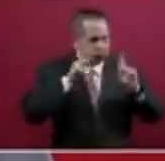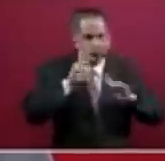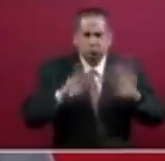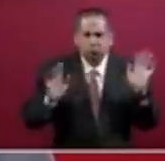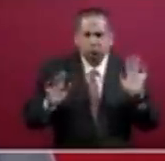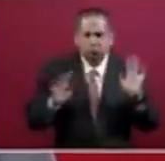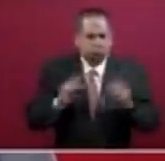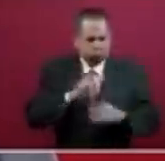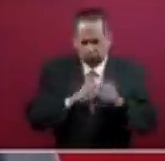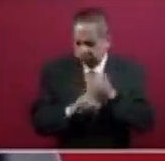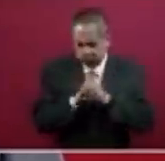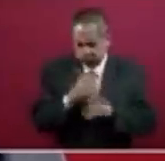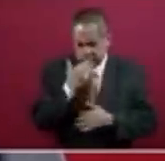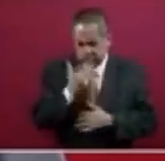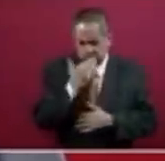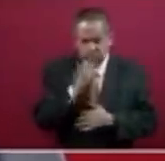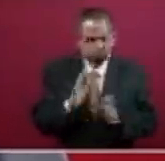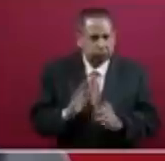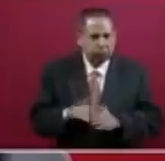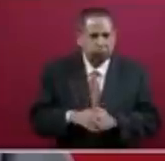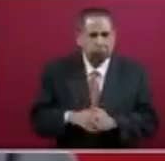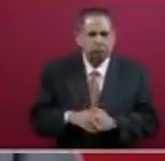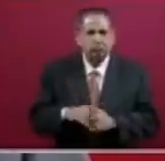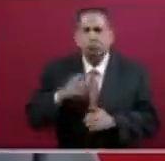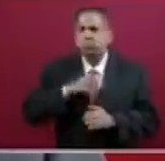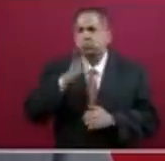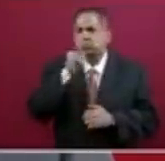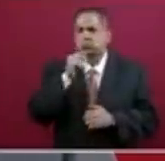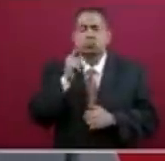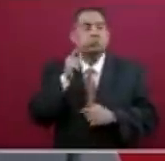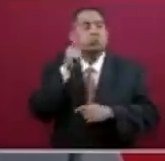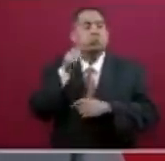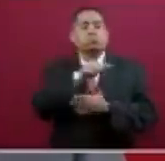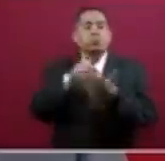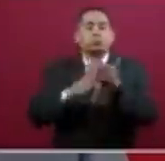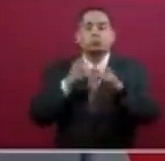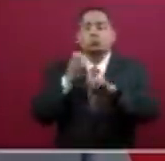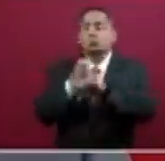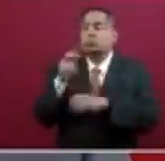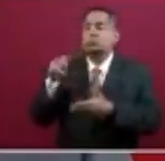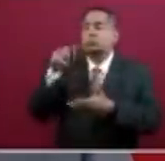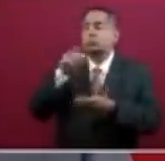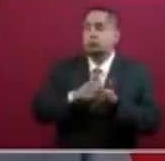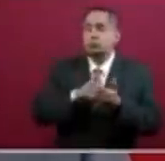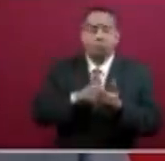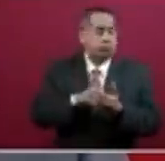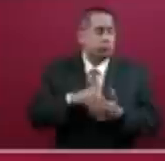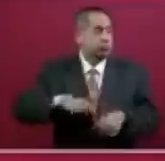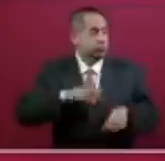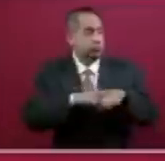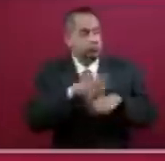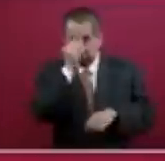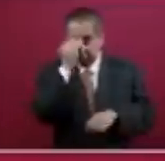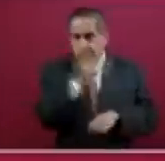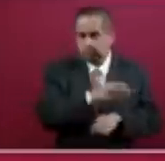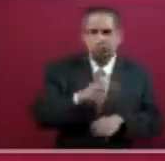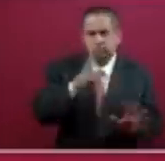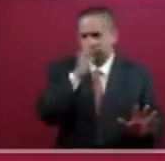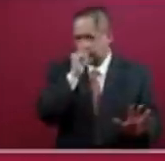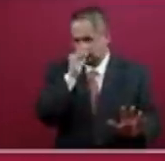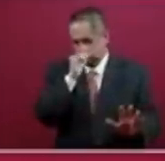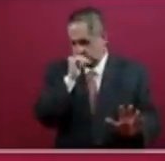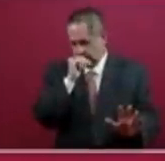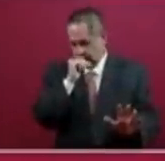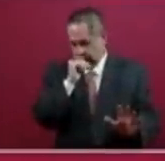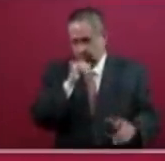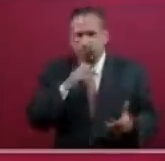y no hay ningún problema. No puedo yo llegar a un estado y no ir a ver a un gobernador, no